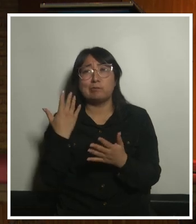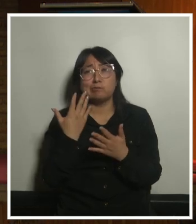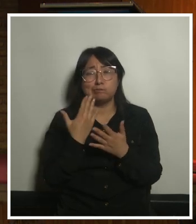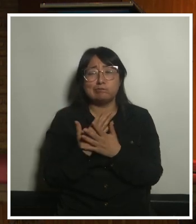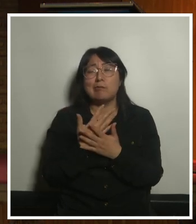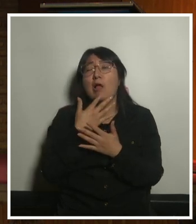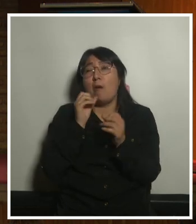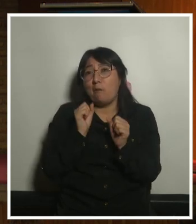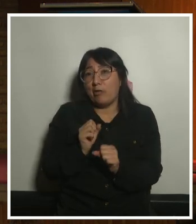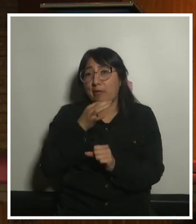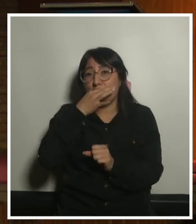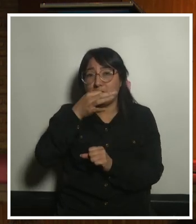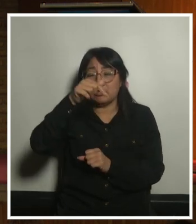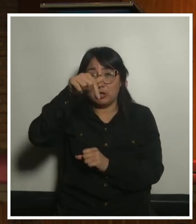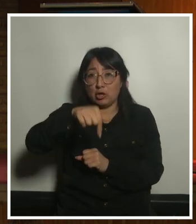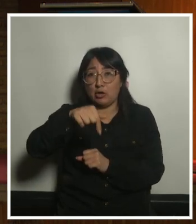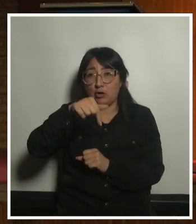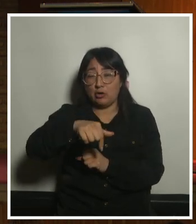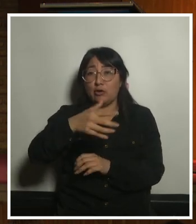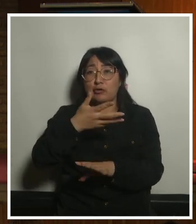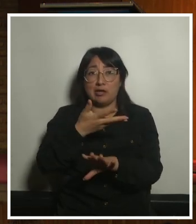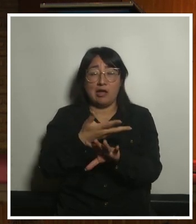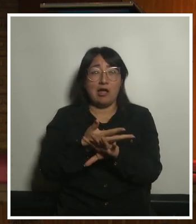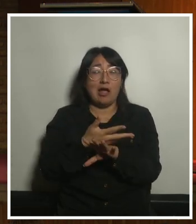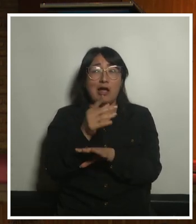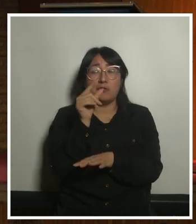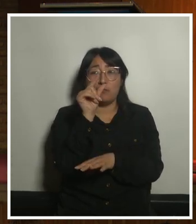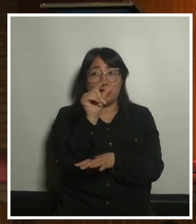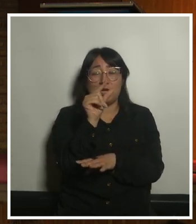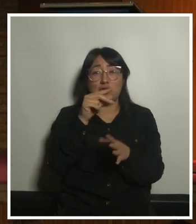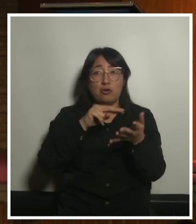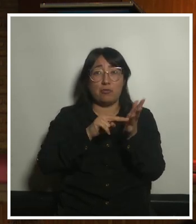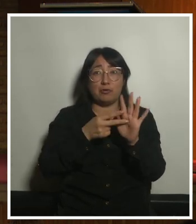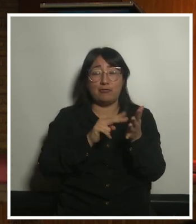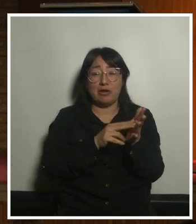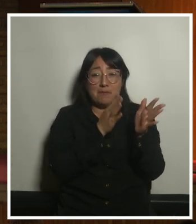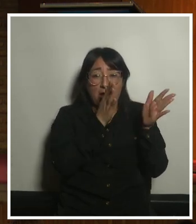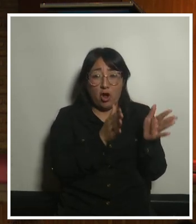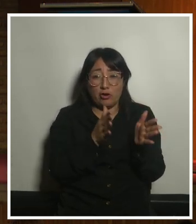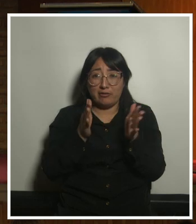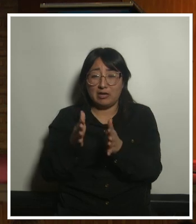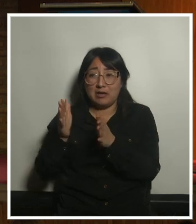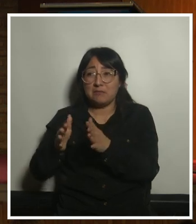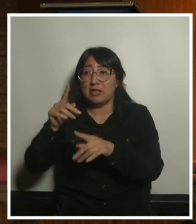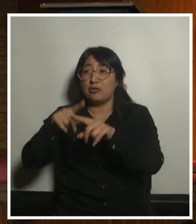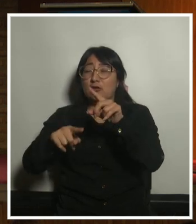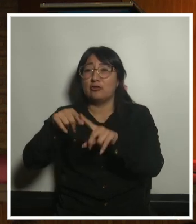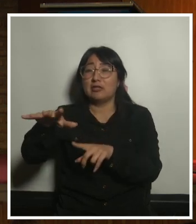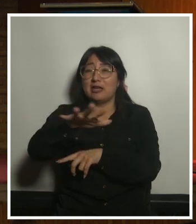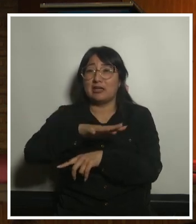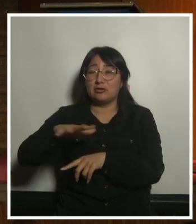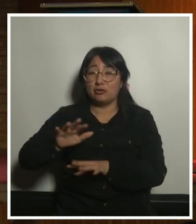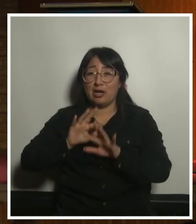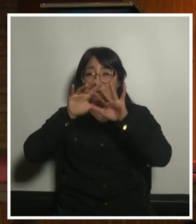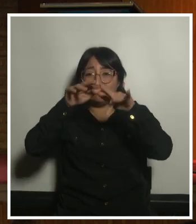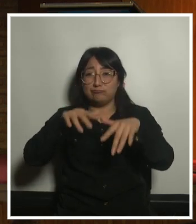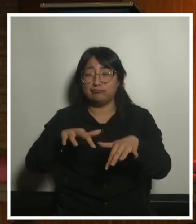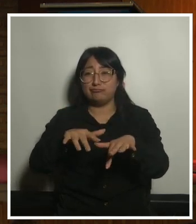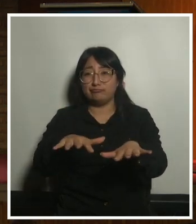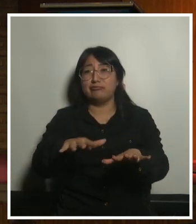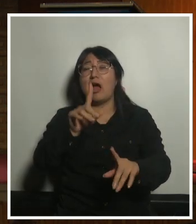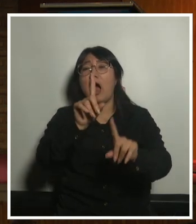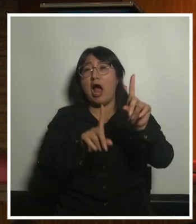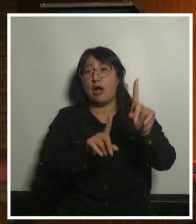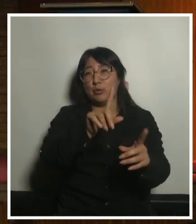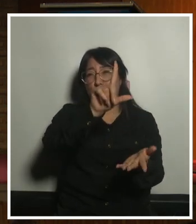decir que hoy en día tenemos un pequeño problema de ordenamiento territorial en la zona costera, especialmente en aquellos